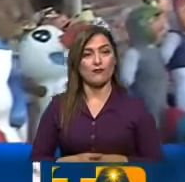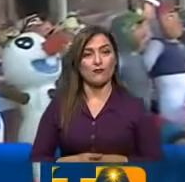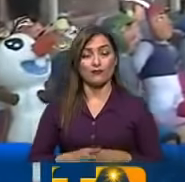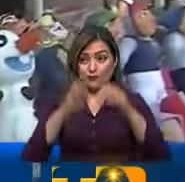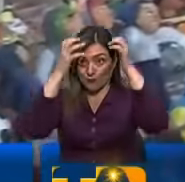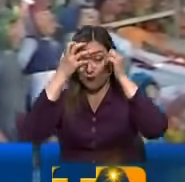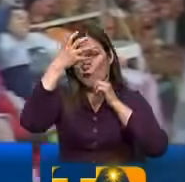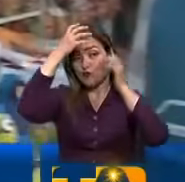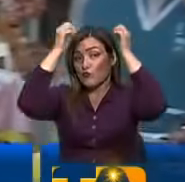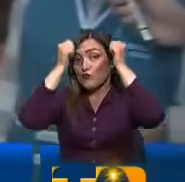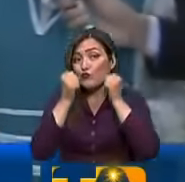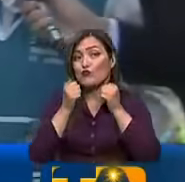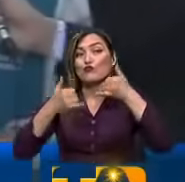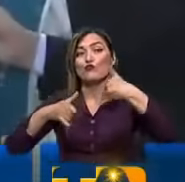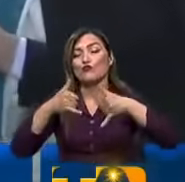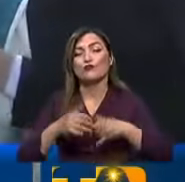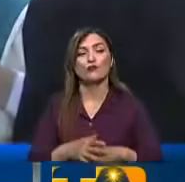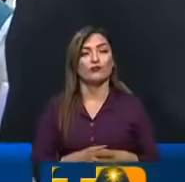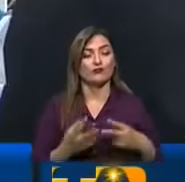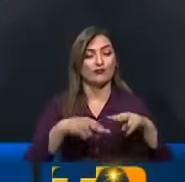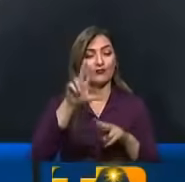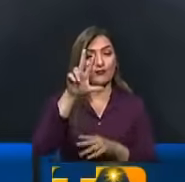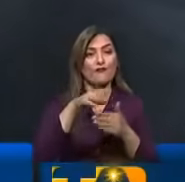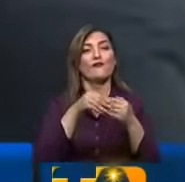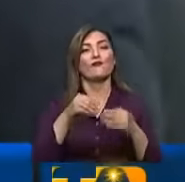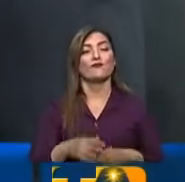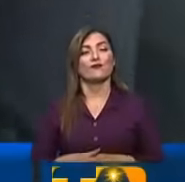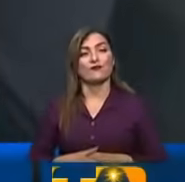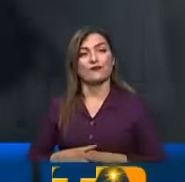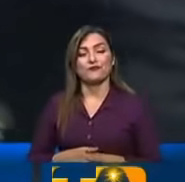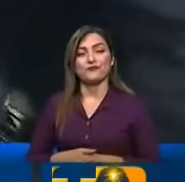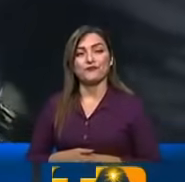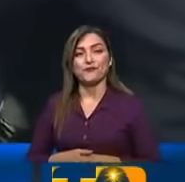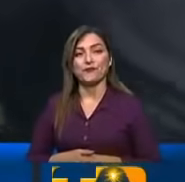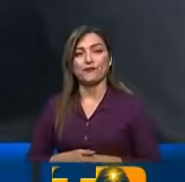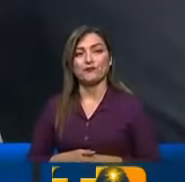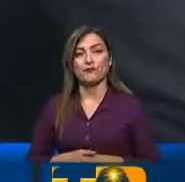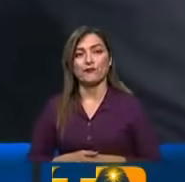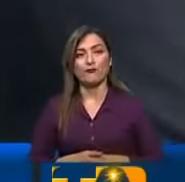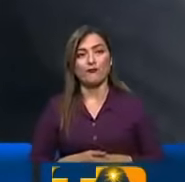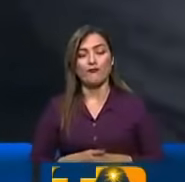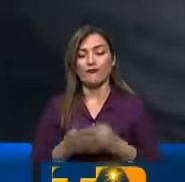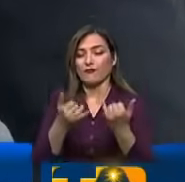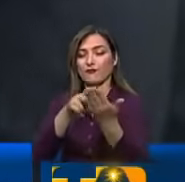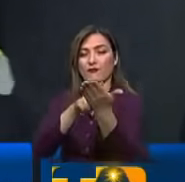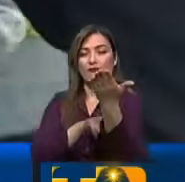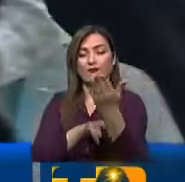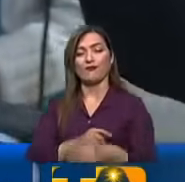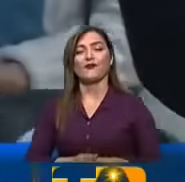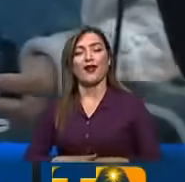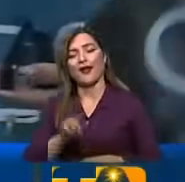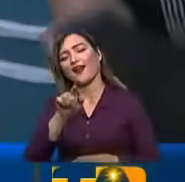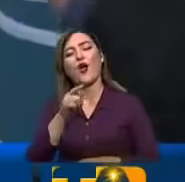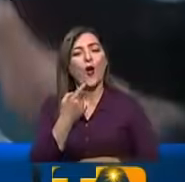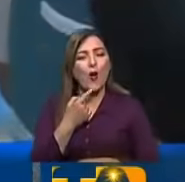la microonda del juego del calamar? Ese le cuesta 3 dólares. Bueno, es una época también muy tradicional para las viudas que se apuestan